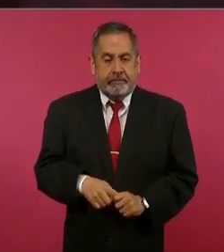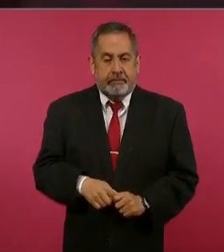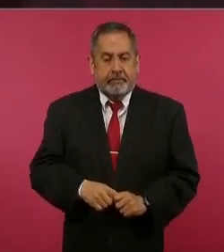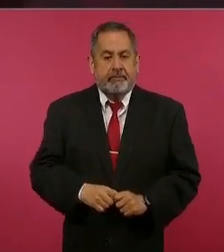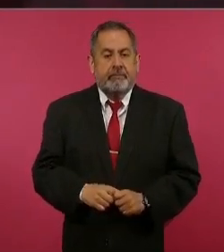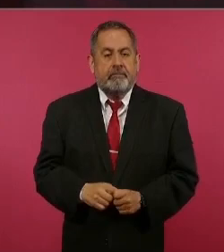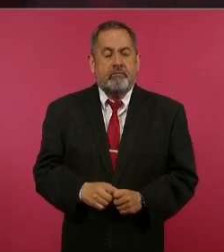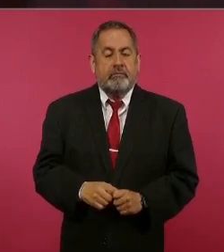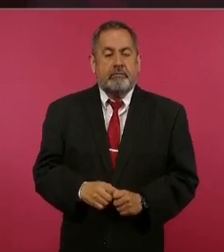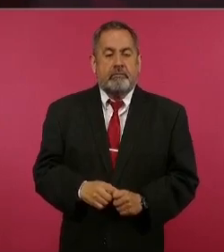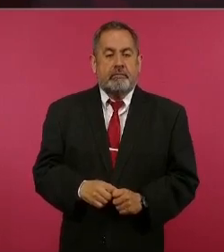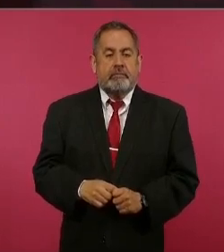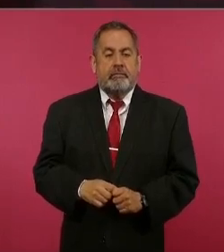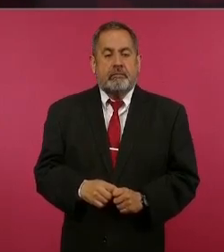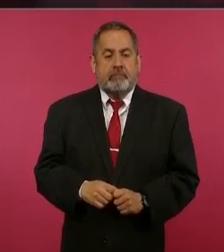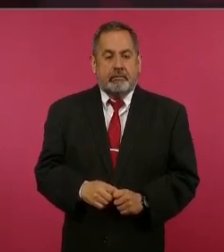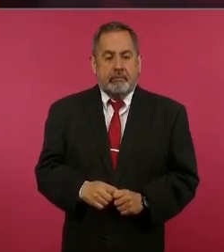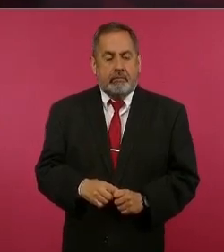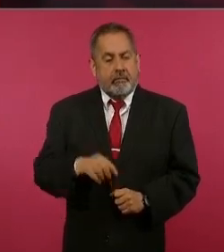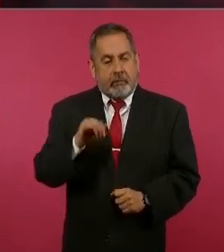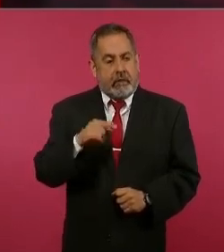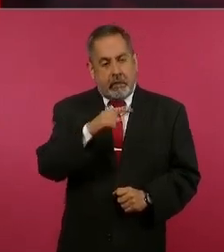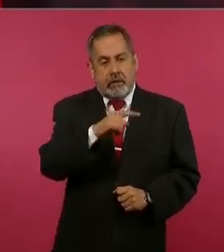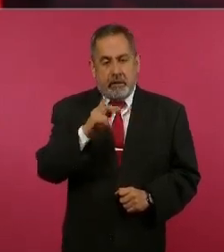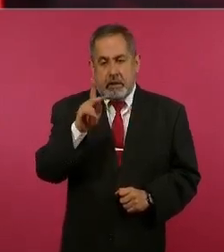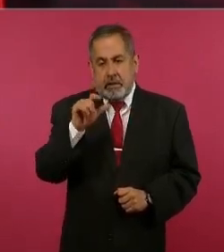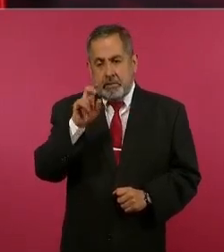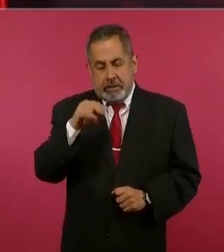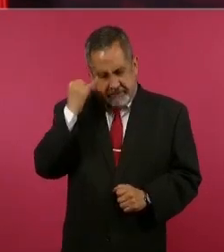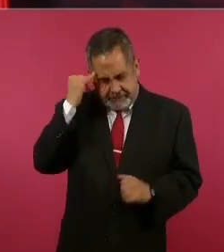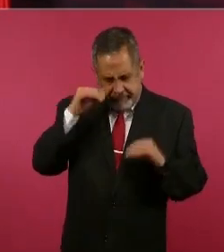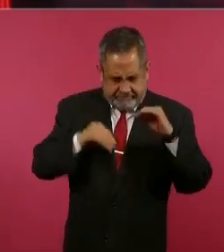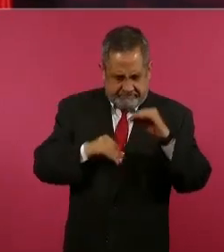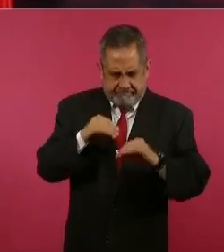sí es un plan muy constructivo.